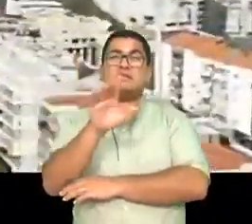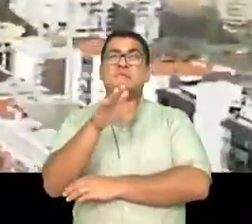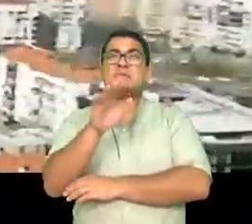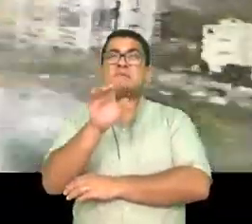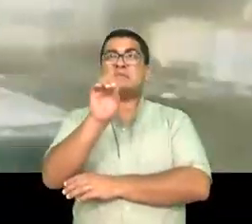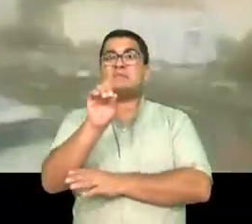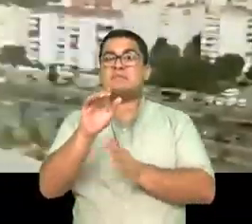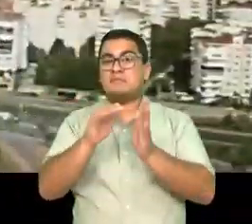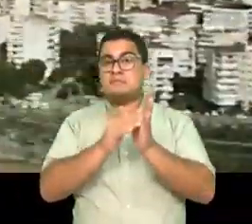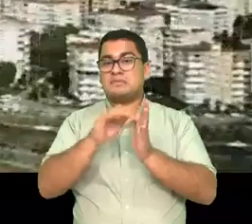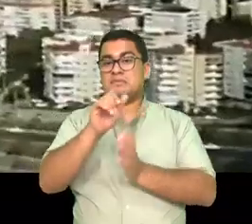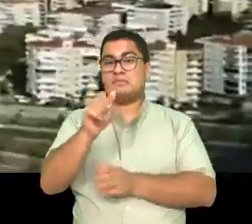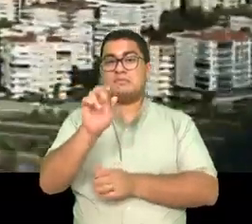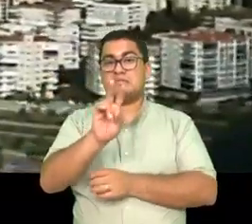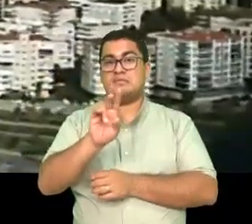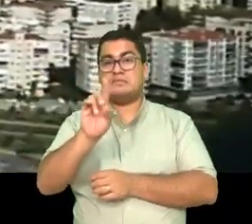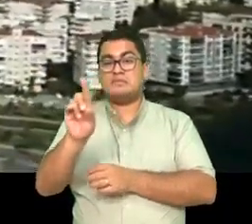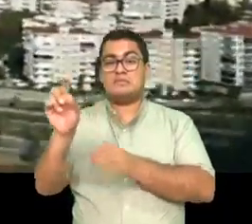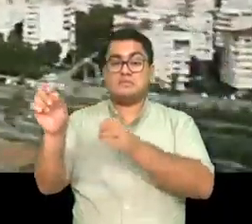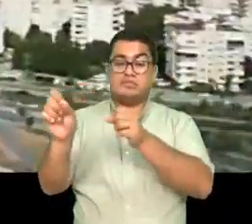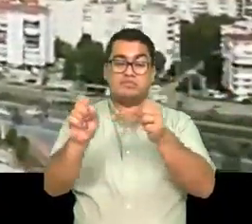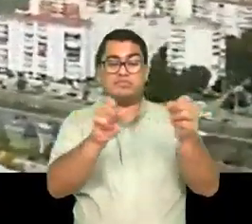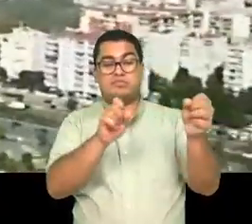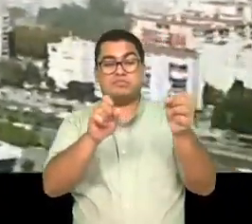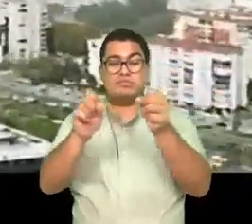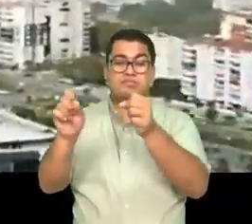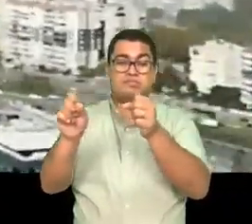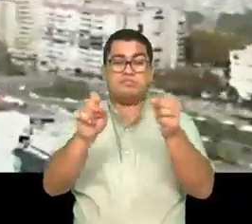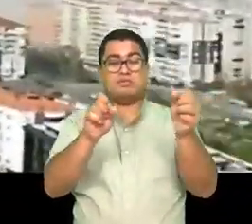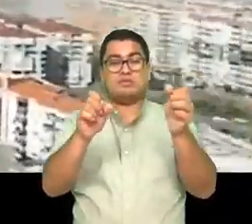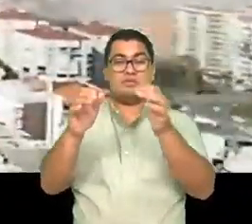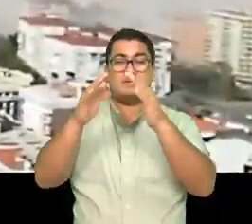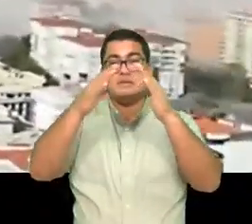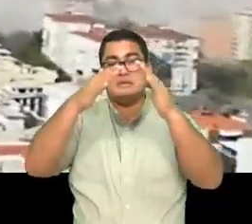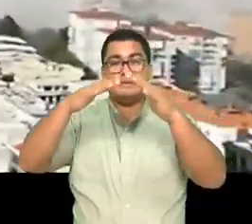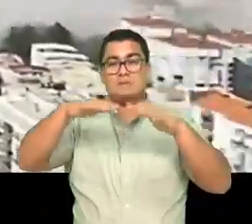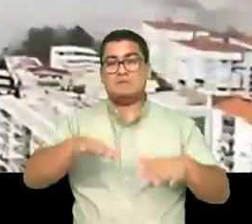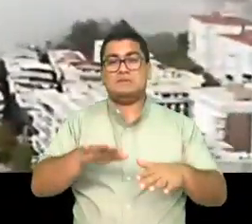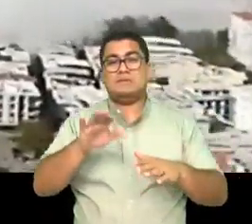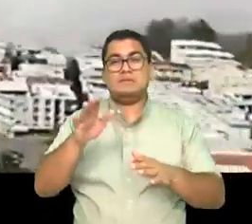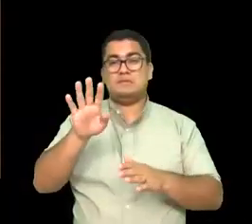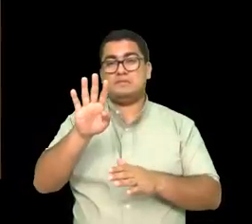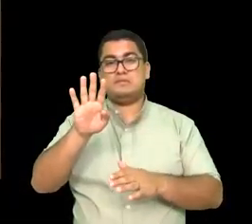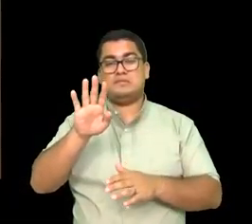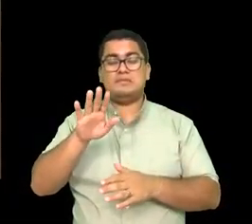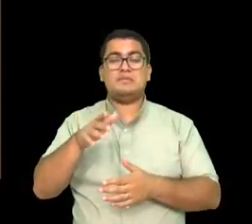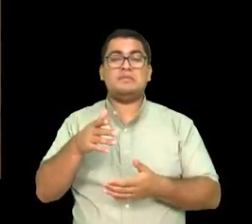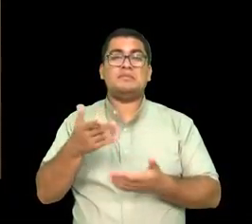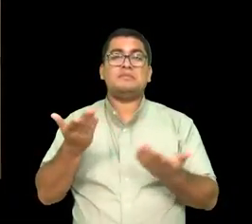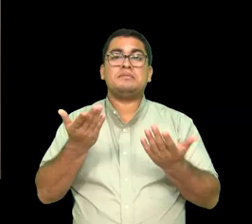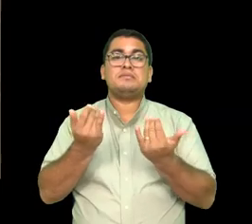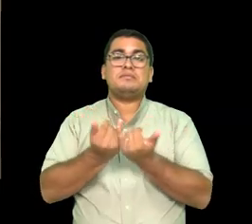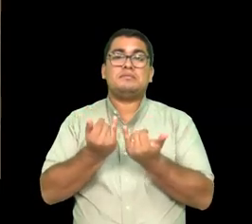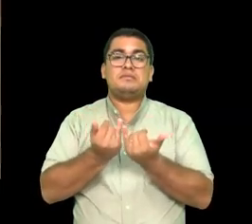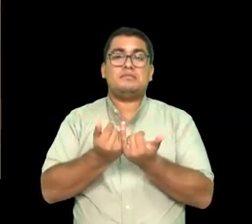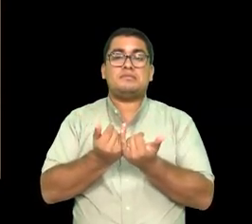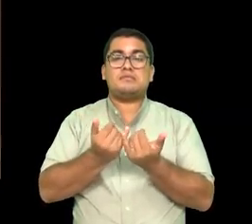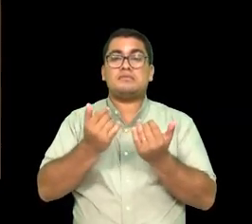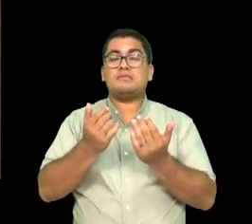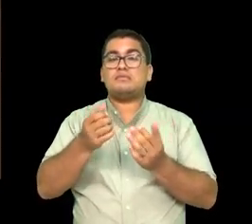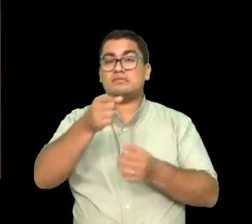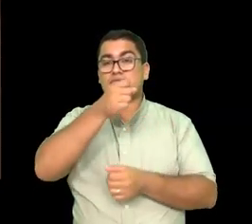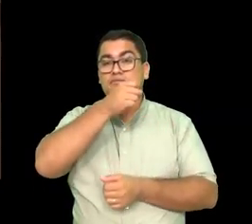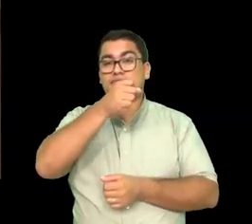de 1.621 réplicas, 44 de estas con una magnitud superior a 4, según la agencia de